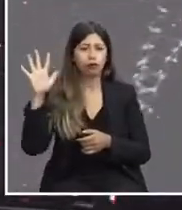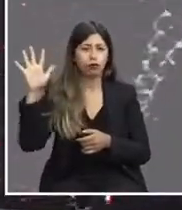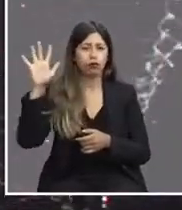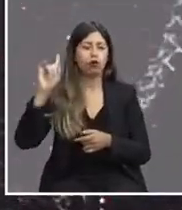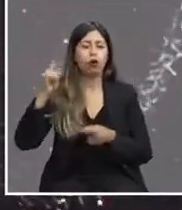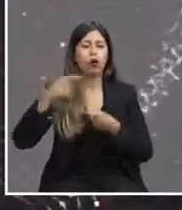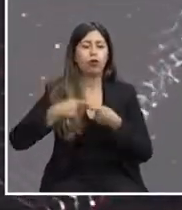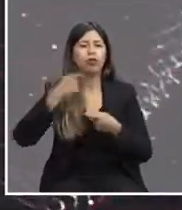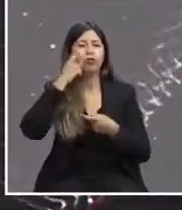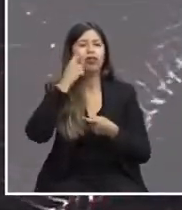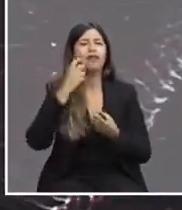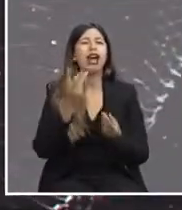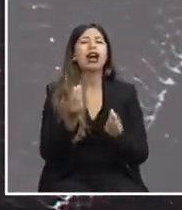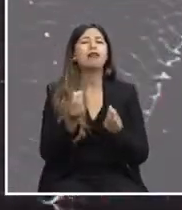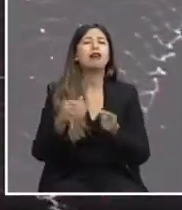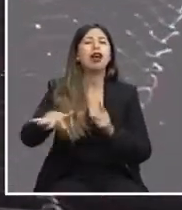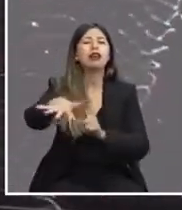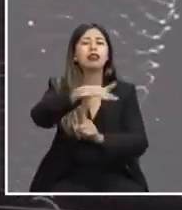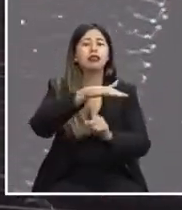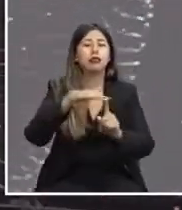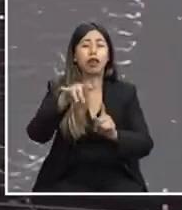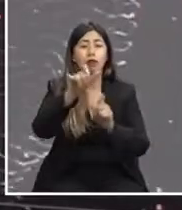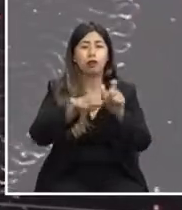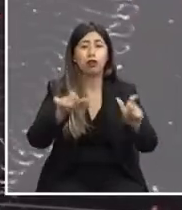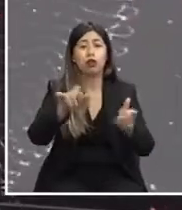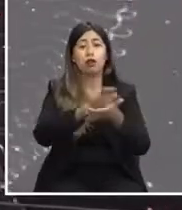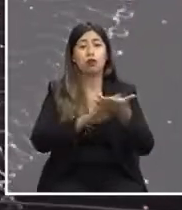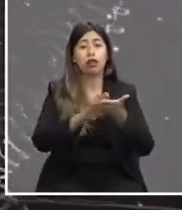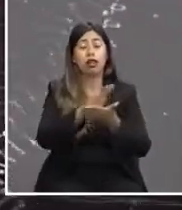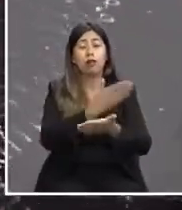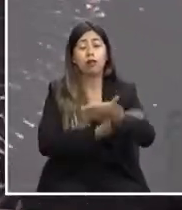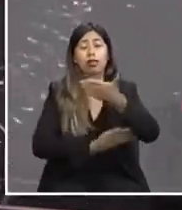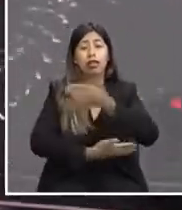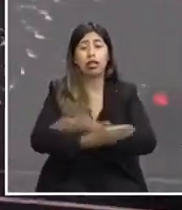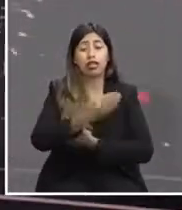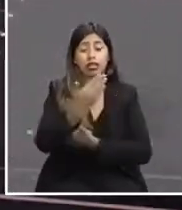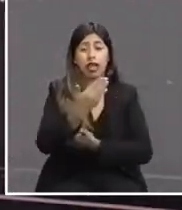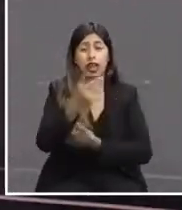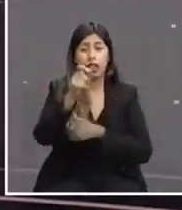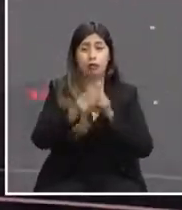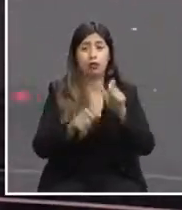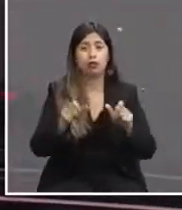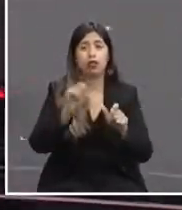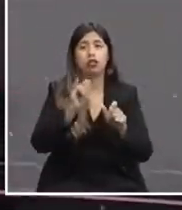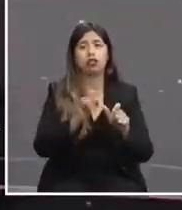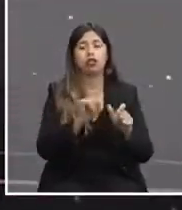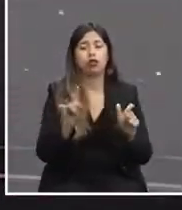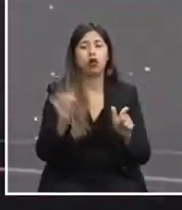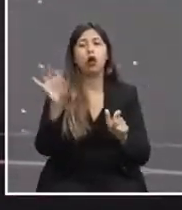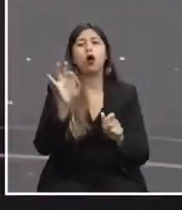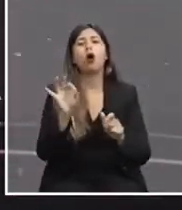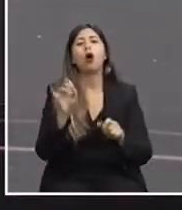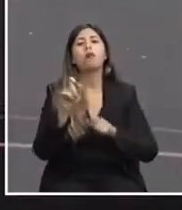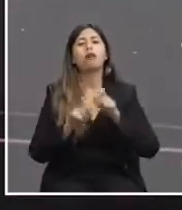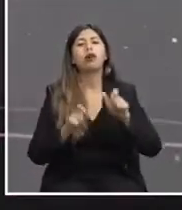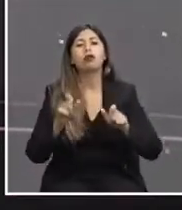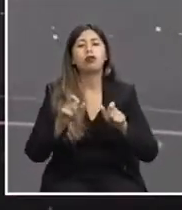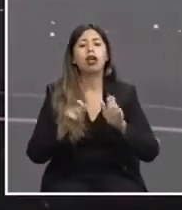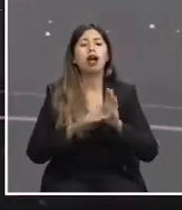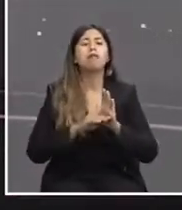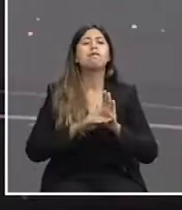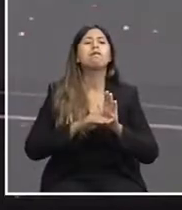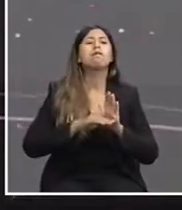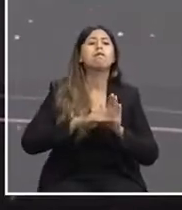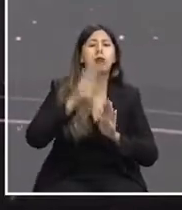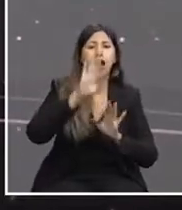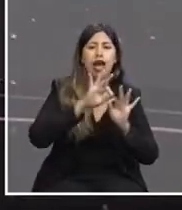de las personas. Por ejemplo, personas lisiadas o no, personas que tienen mejor rango de educación o